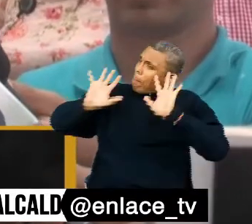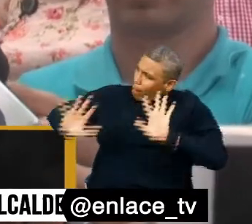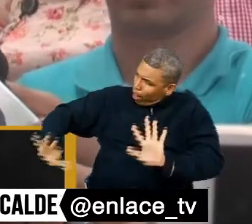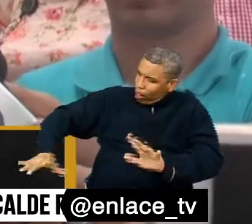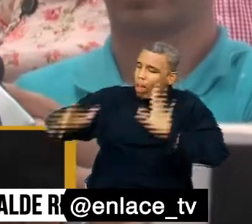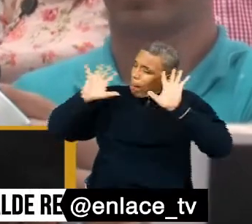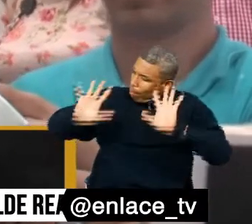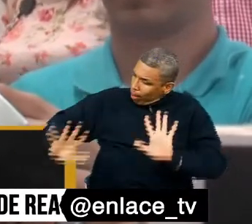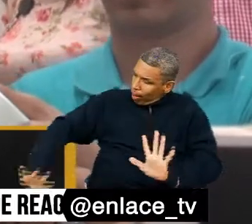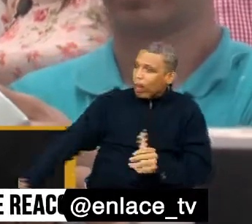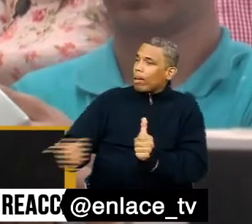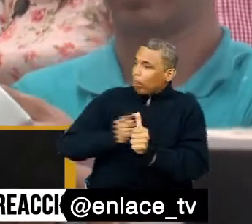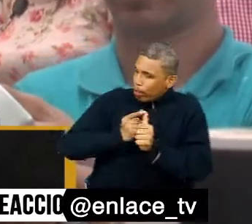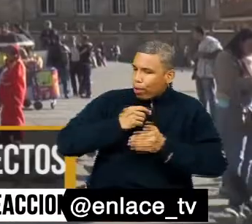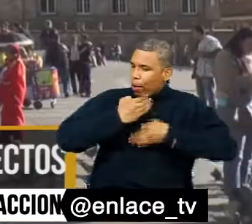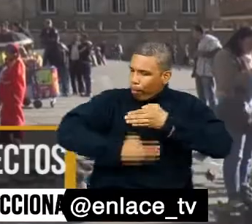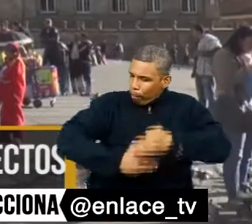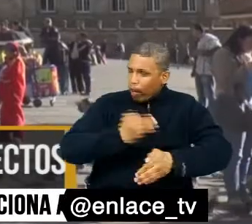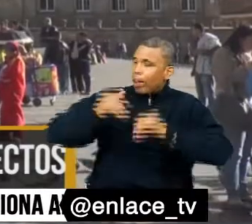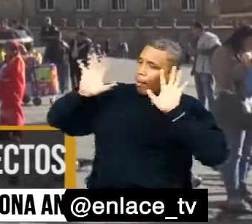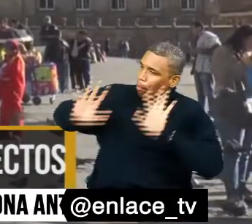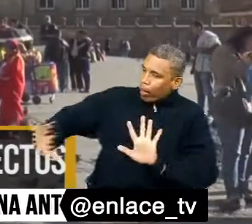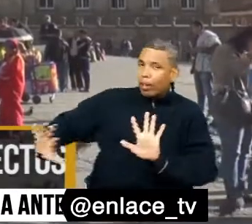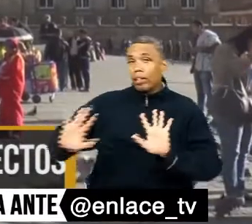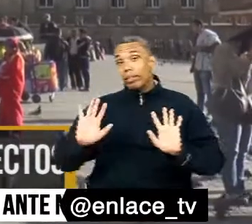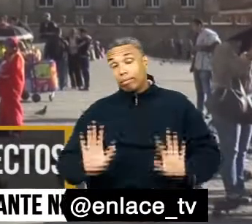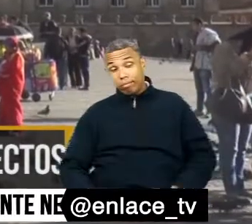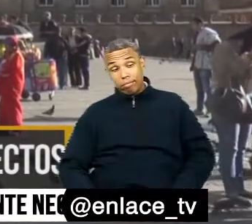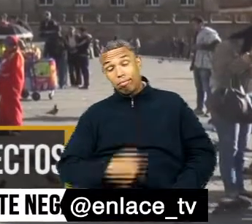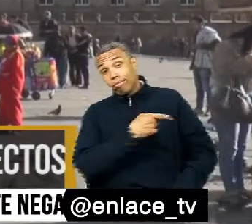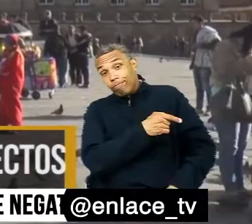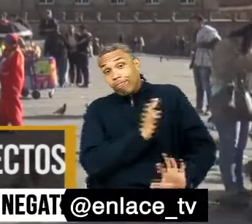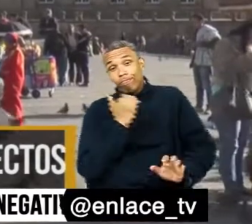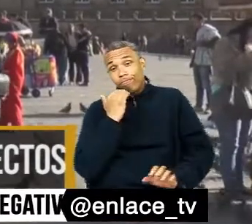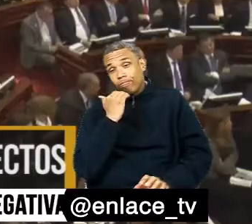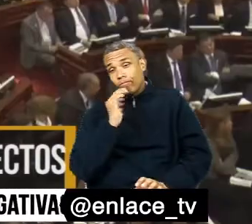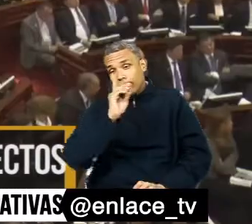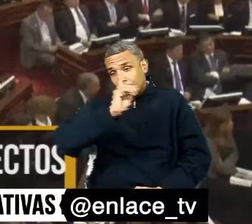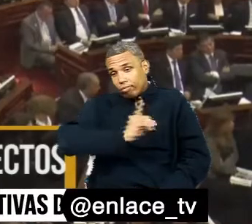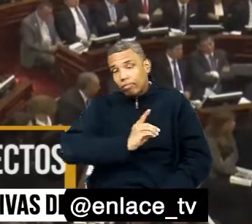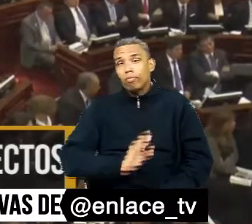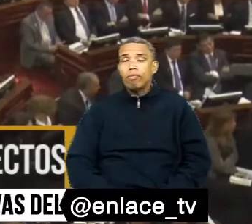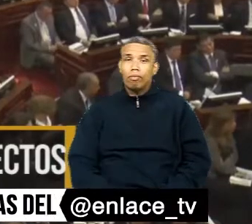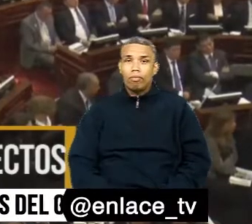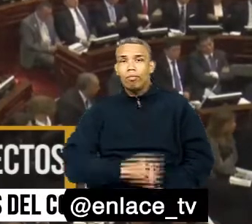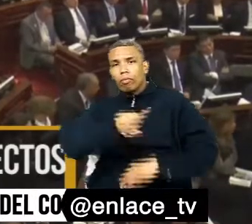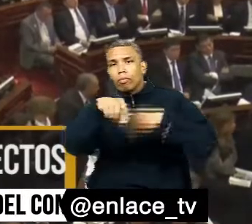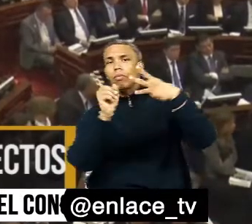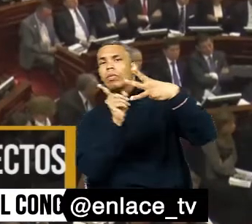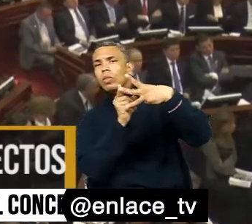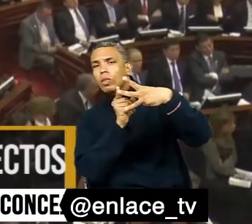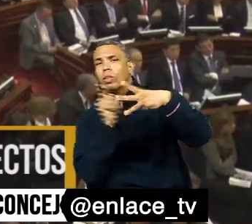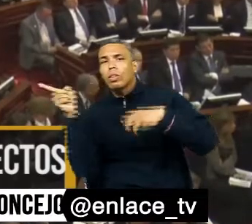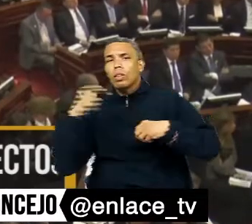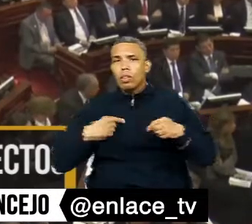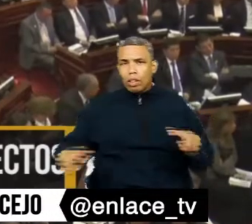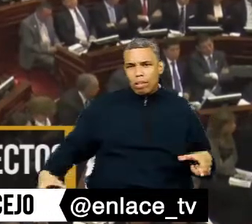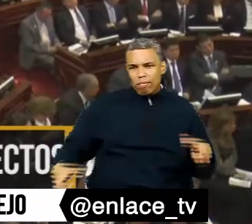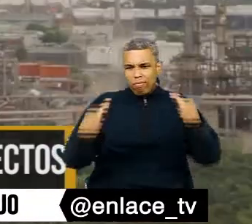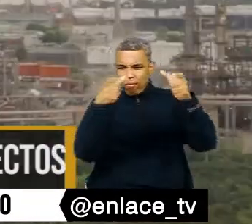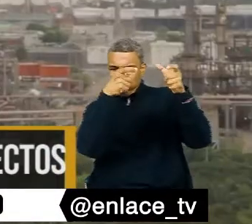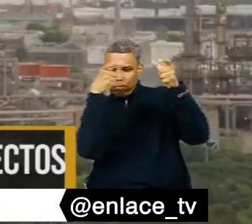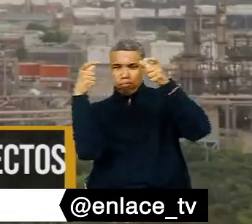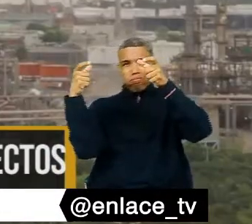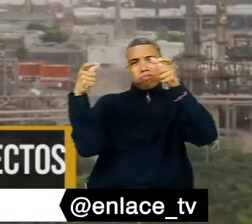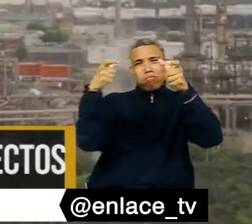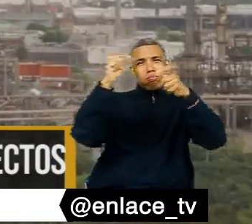y eso es lo que le da a uno tristeza con esto. El segundo proyecto es el que tiene que ver con el trámite en el Congreso de la República para convertir a Barranca Bermeja